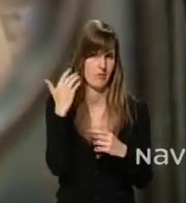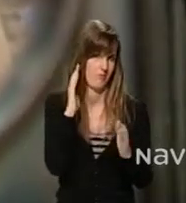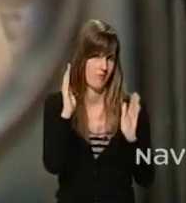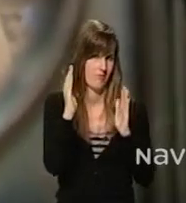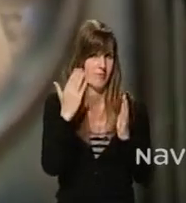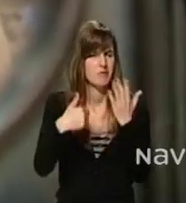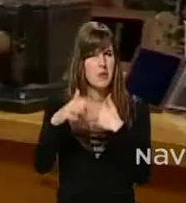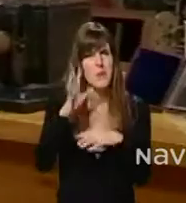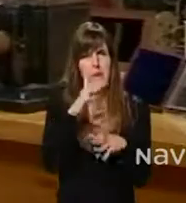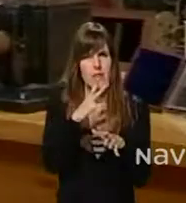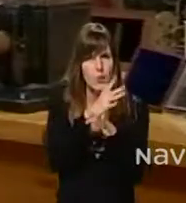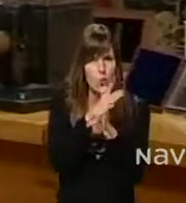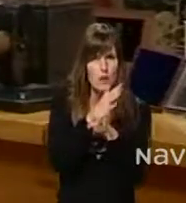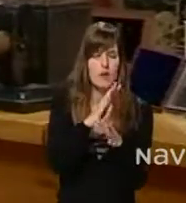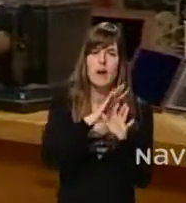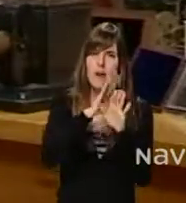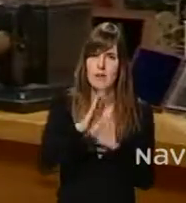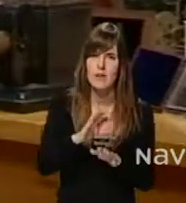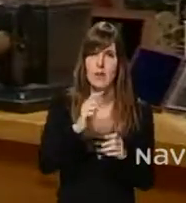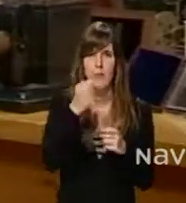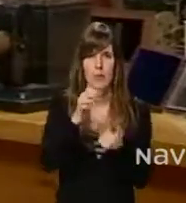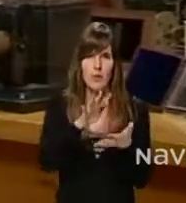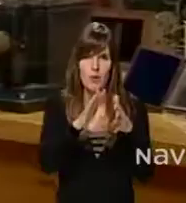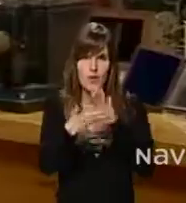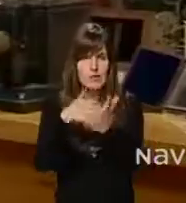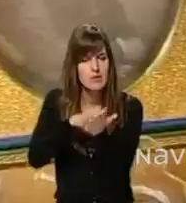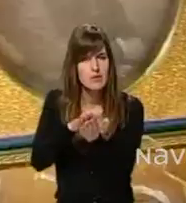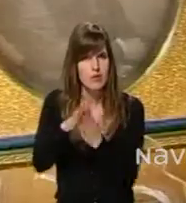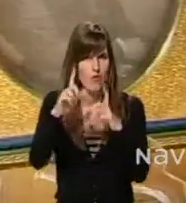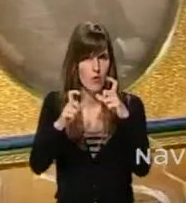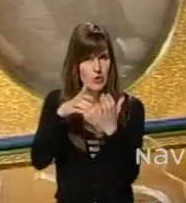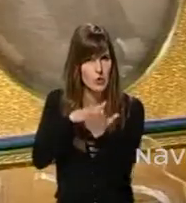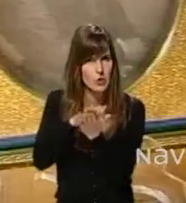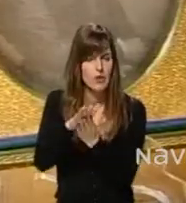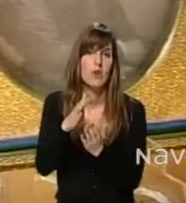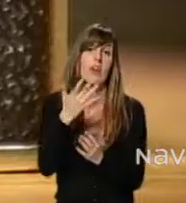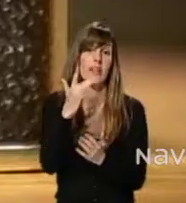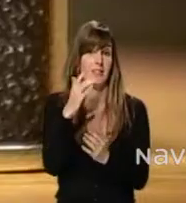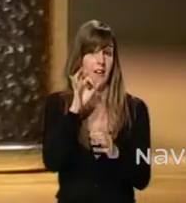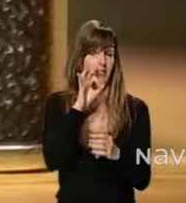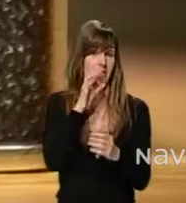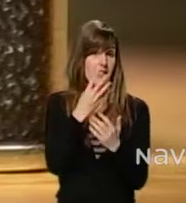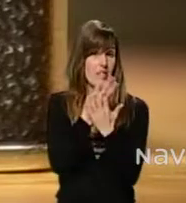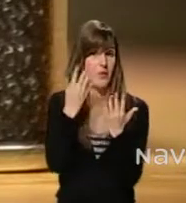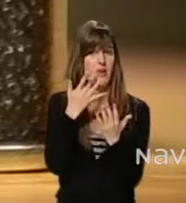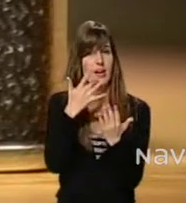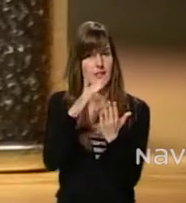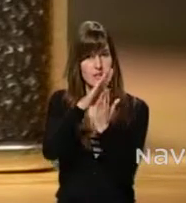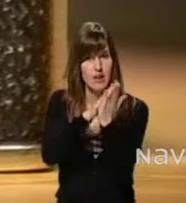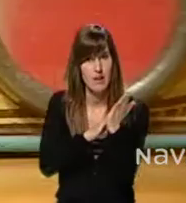un fuego, conseguir que la imagen quede reflejada en un papel o en un soporte de cristal en el siglo XIX y hoy en día la